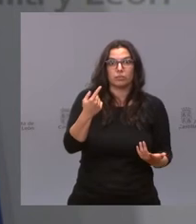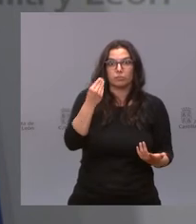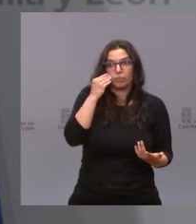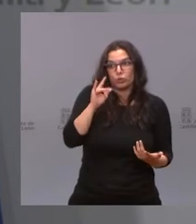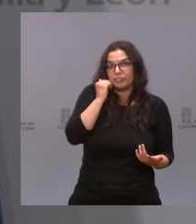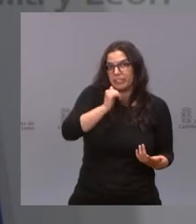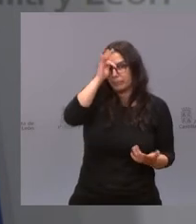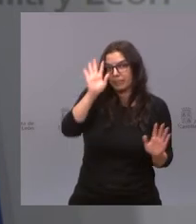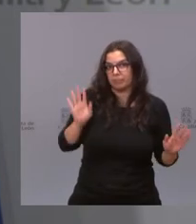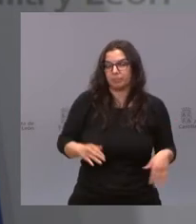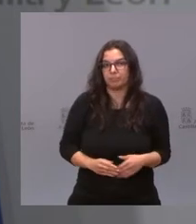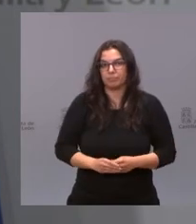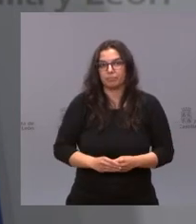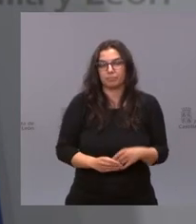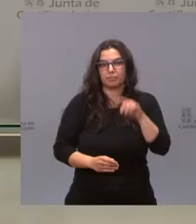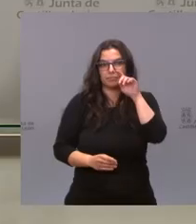semana.